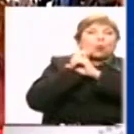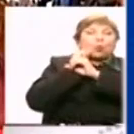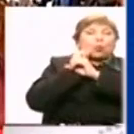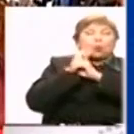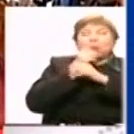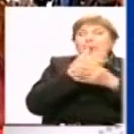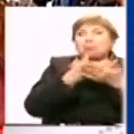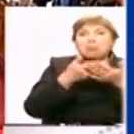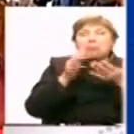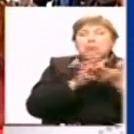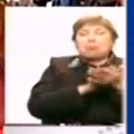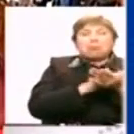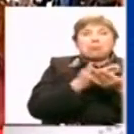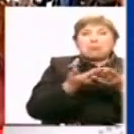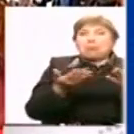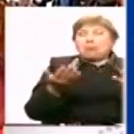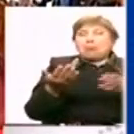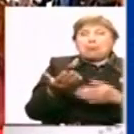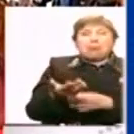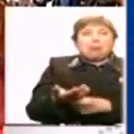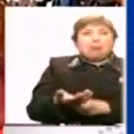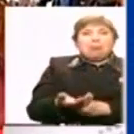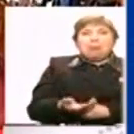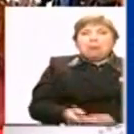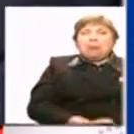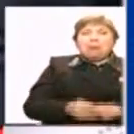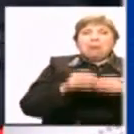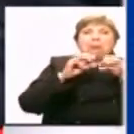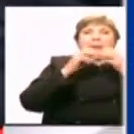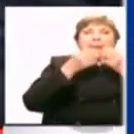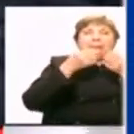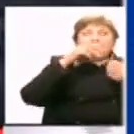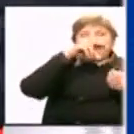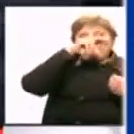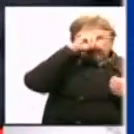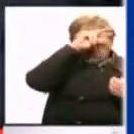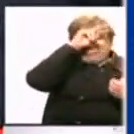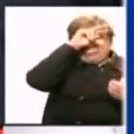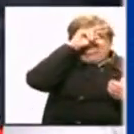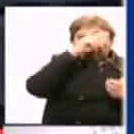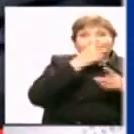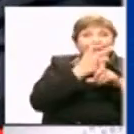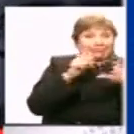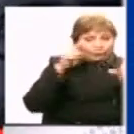Pero el doctor Cerrón ha dicho pues que eso le huele a Chicago Boys. ¿No?